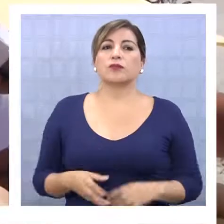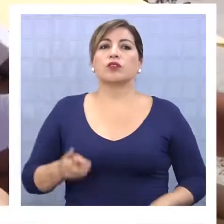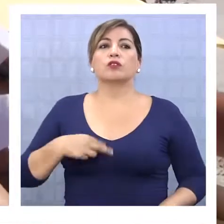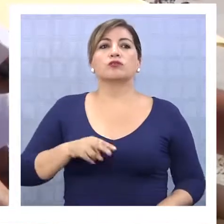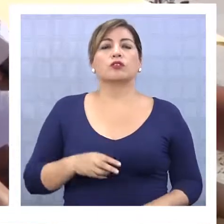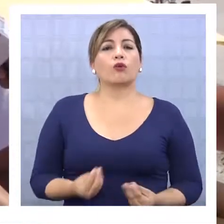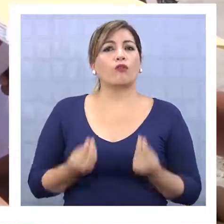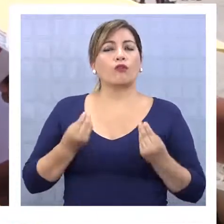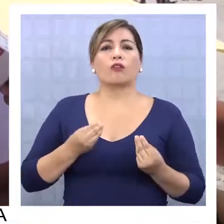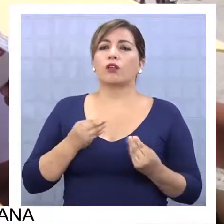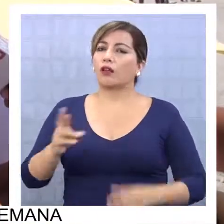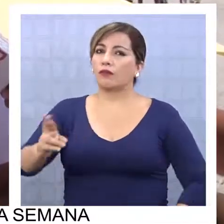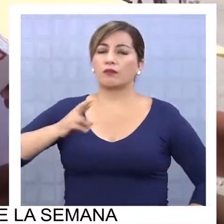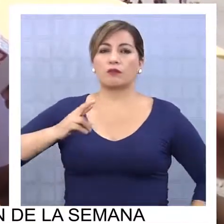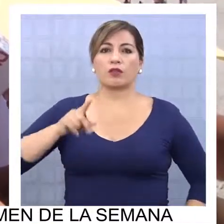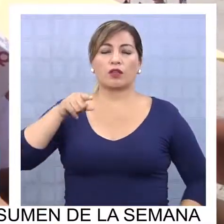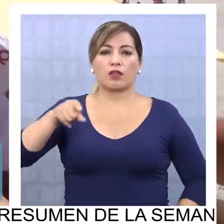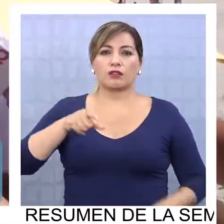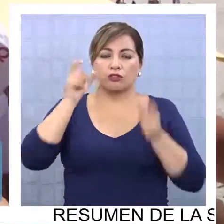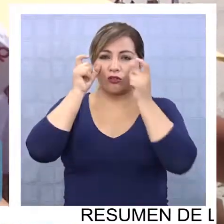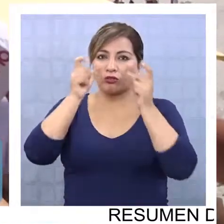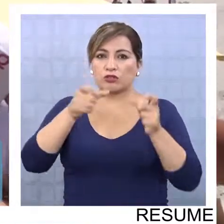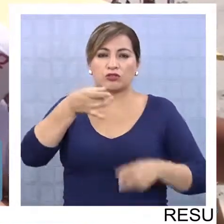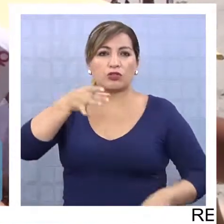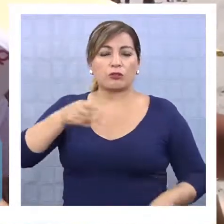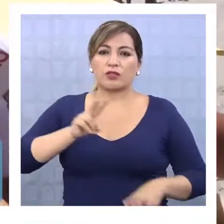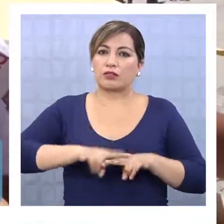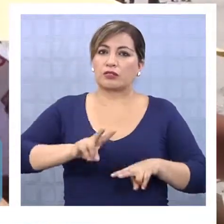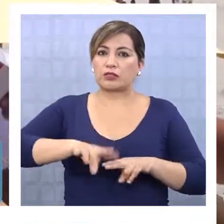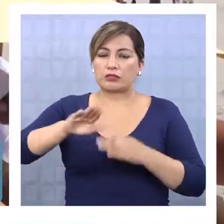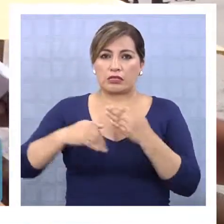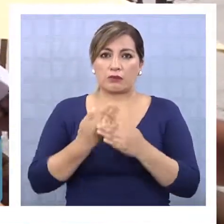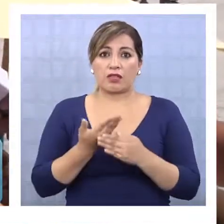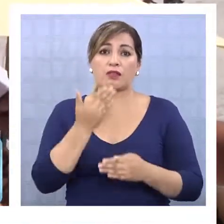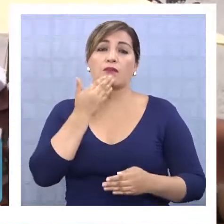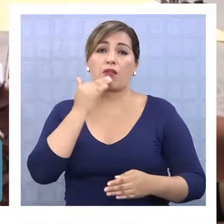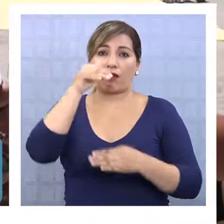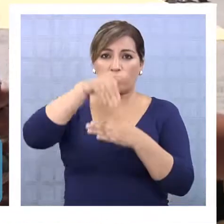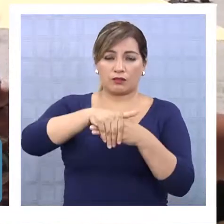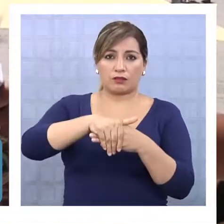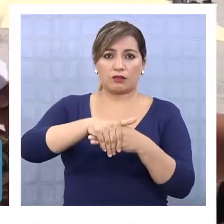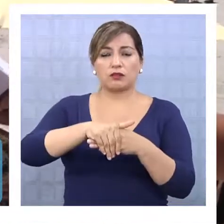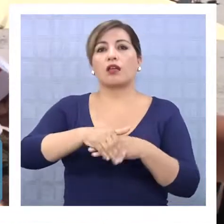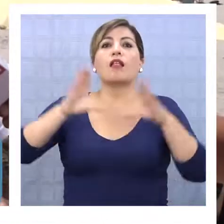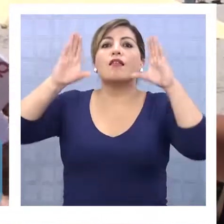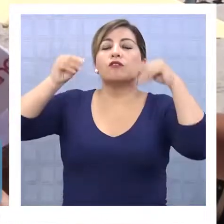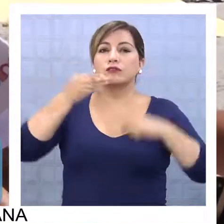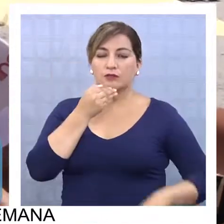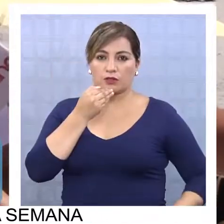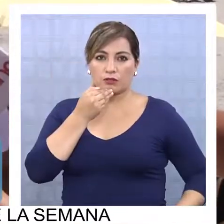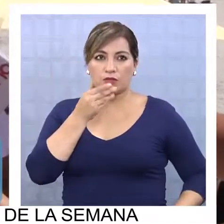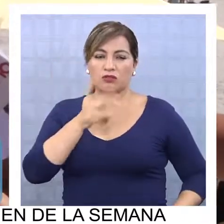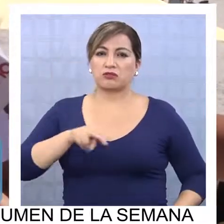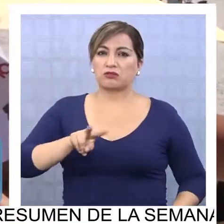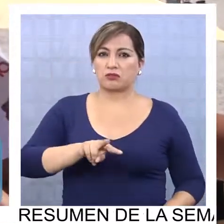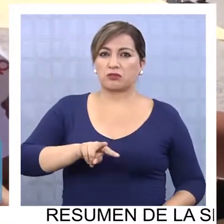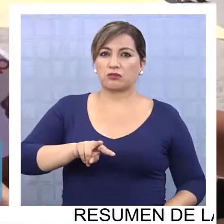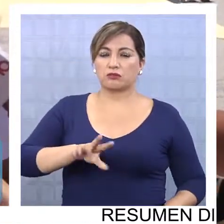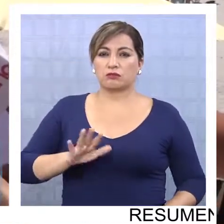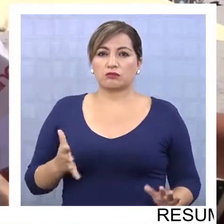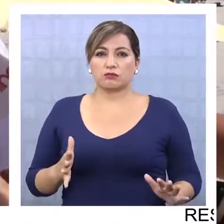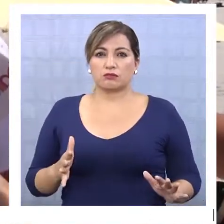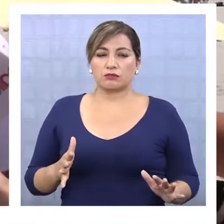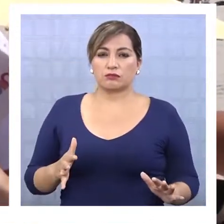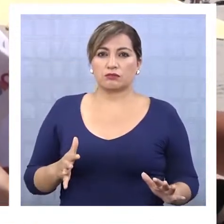Hemos tenido súper buenos resultados. Estos operativos no solamente se han hecho de día, se han hecho en la tarde y en nocturno igual. Hemos llegado desde